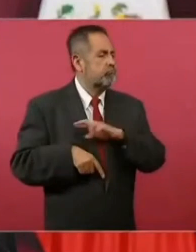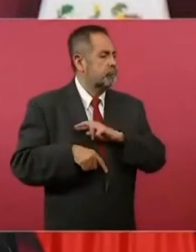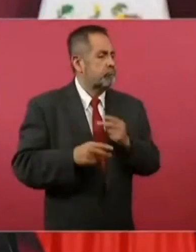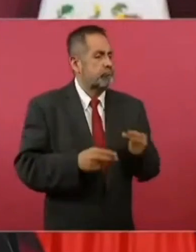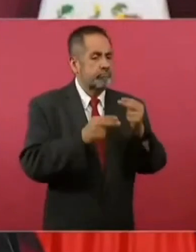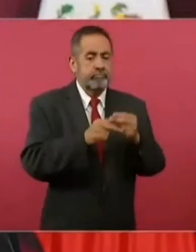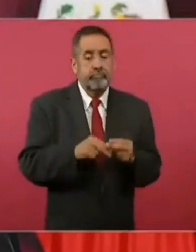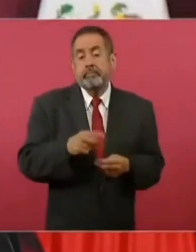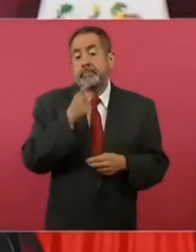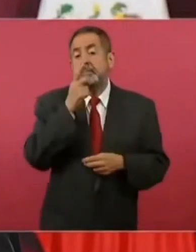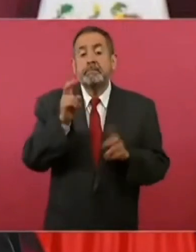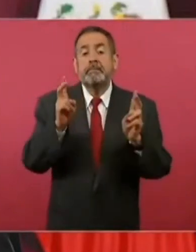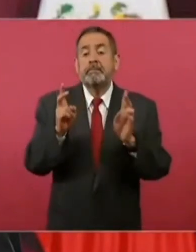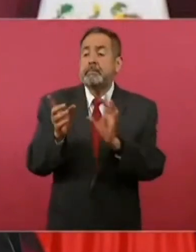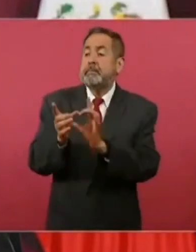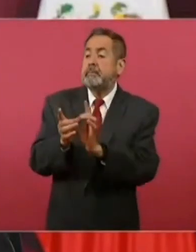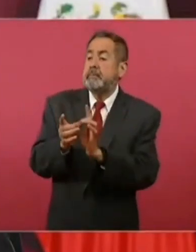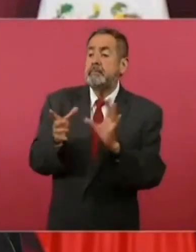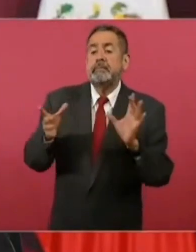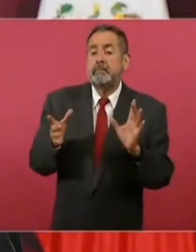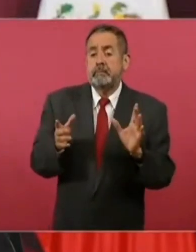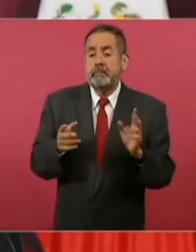desincorporación